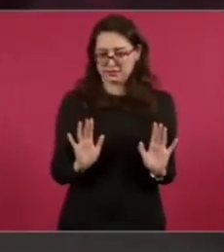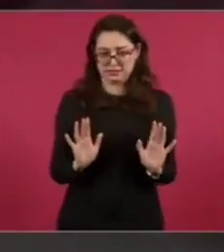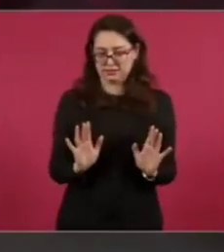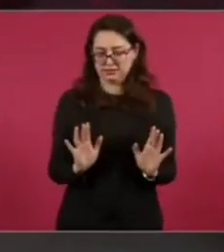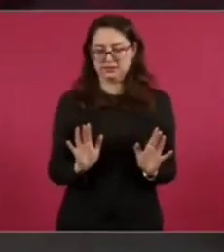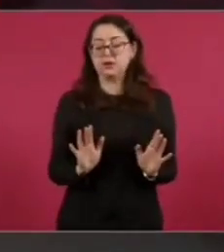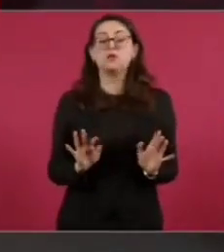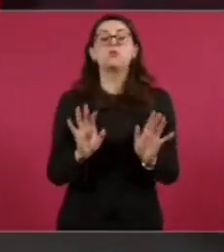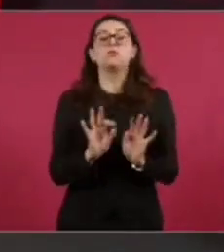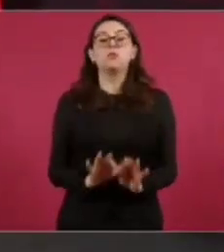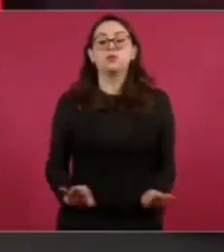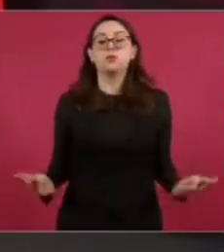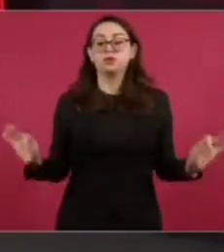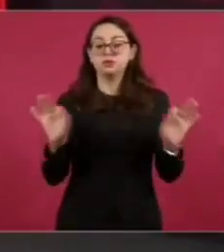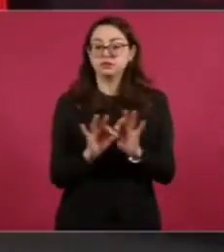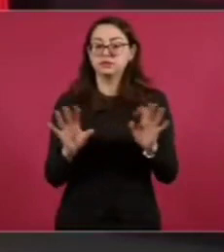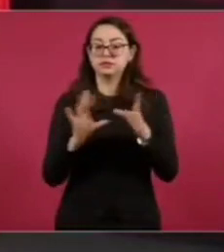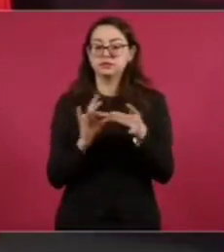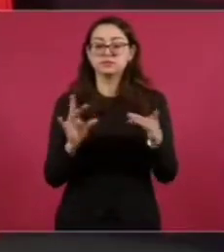muy importante,